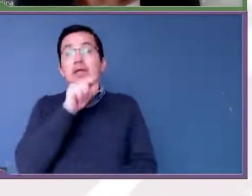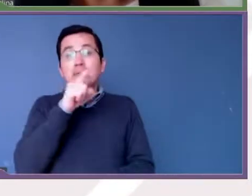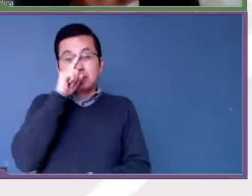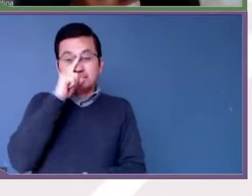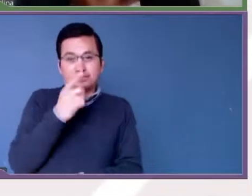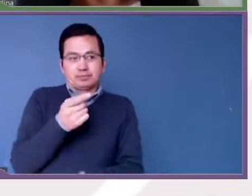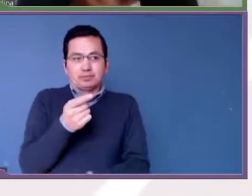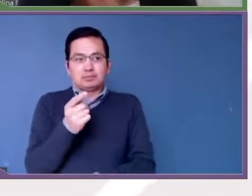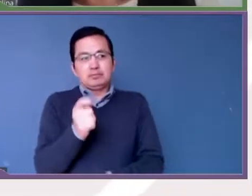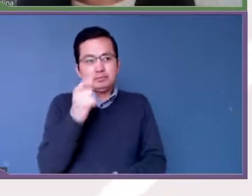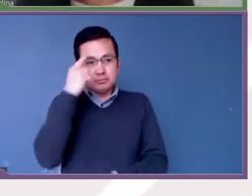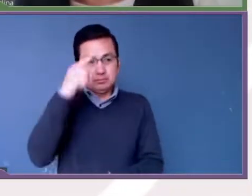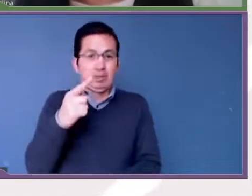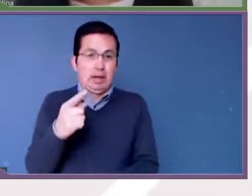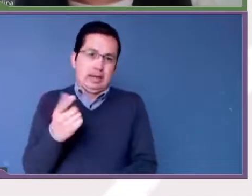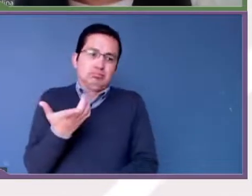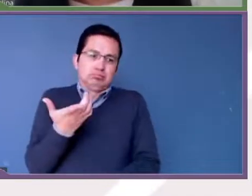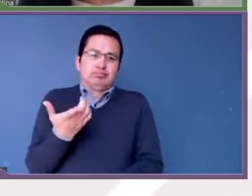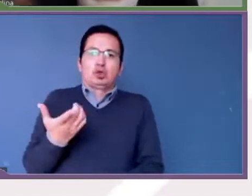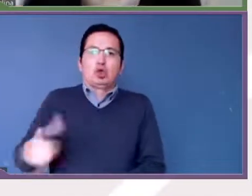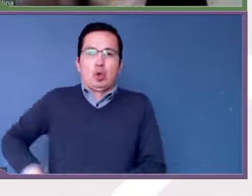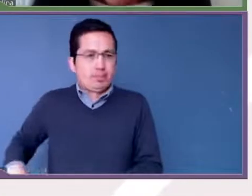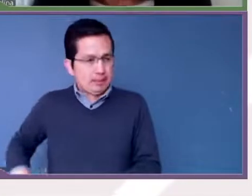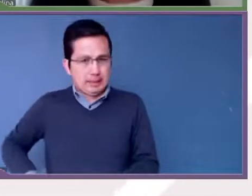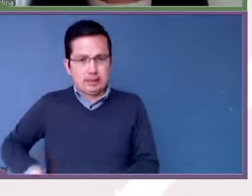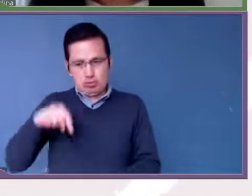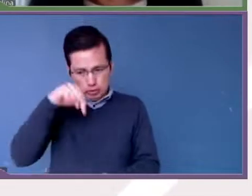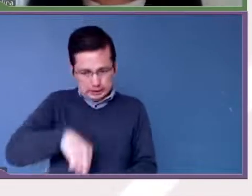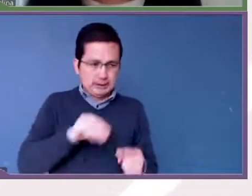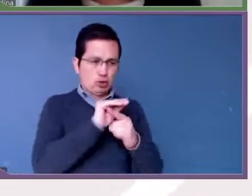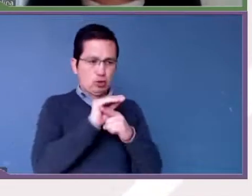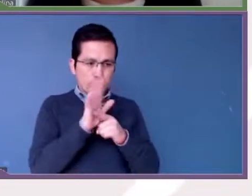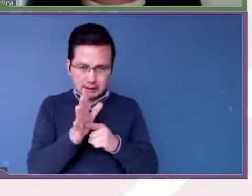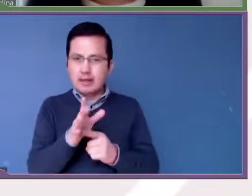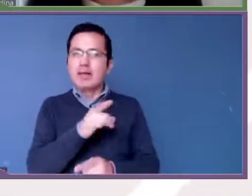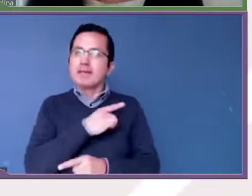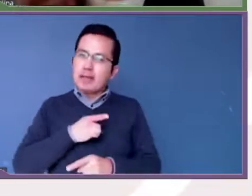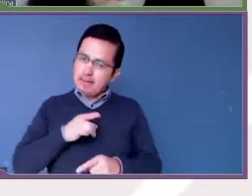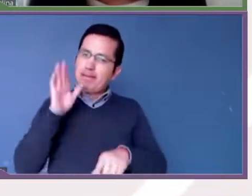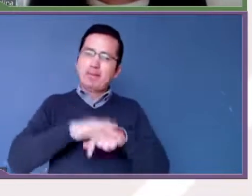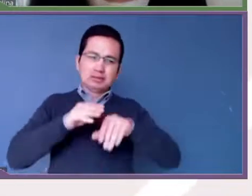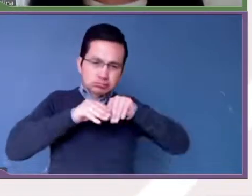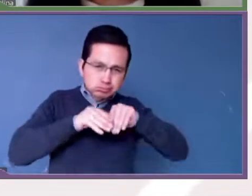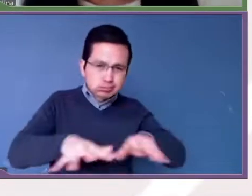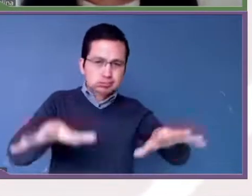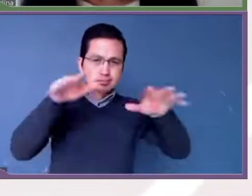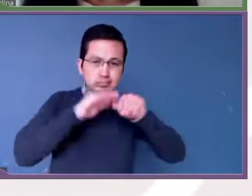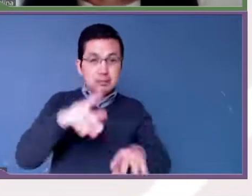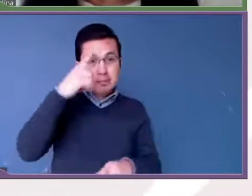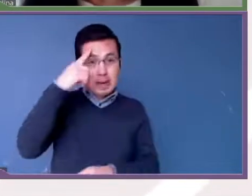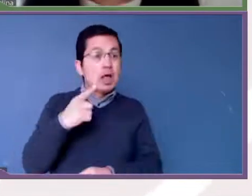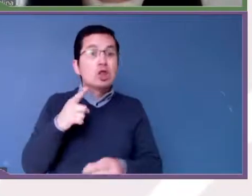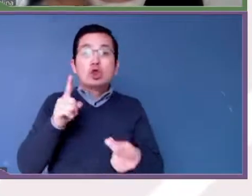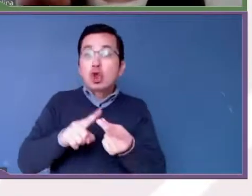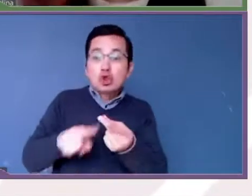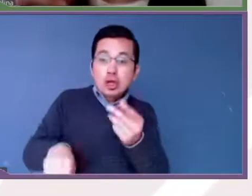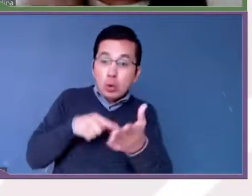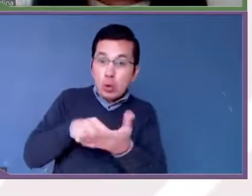de manera institucional en el Consejo también llegue e impacte a esas